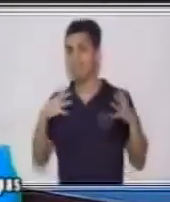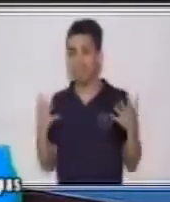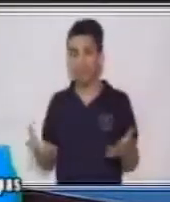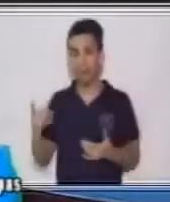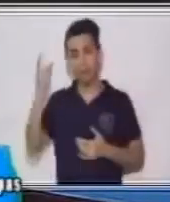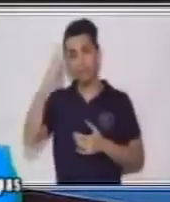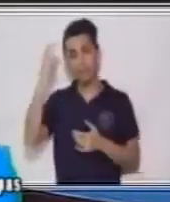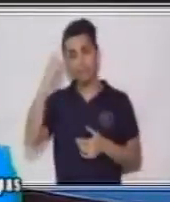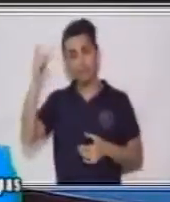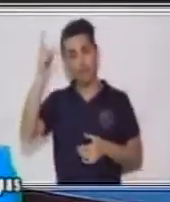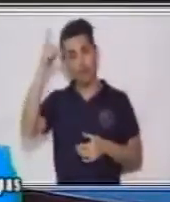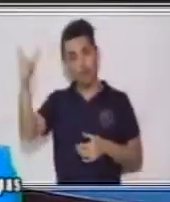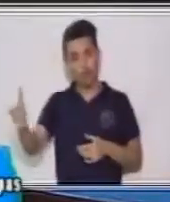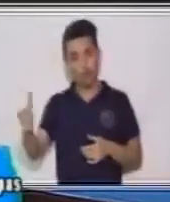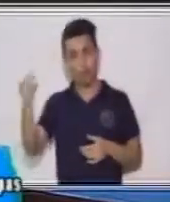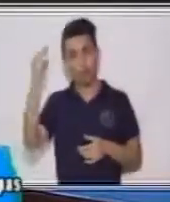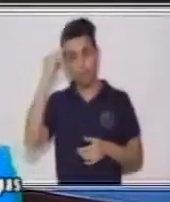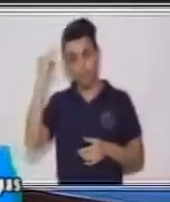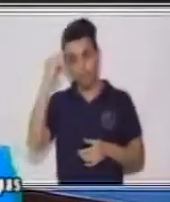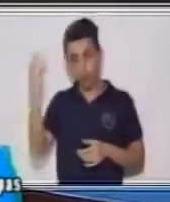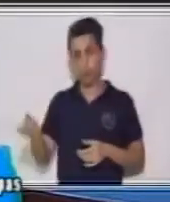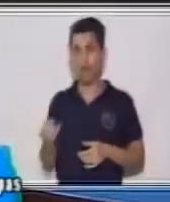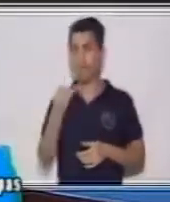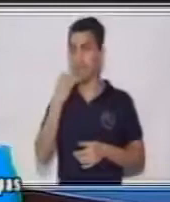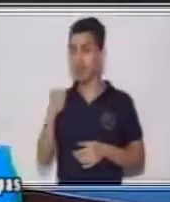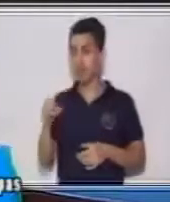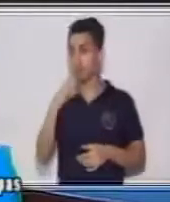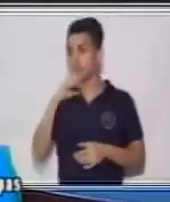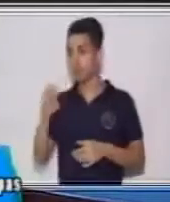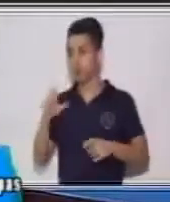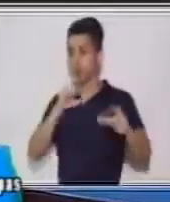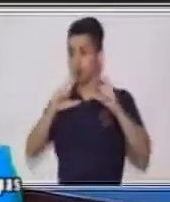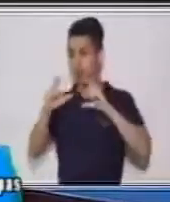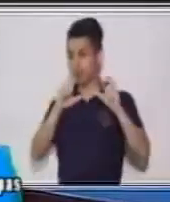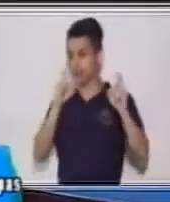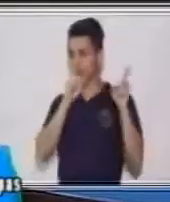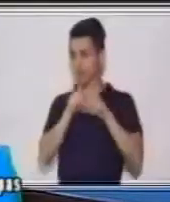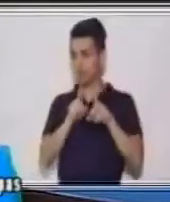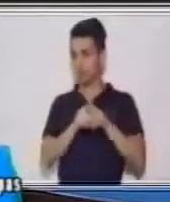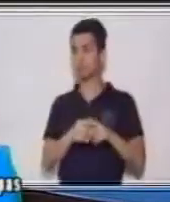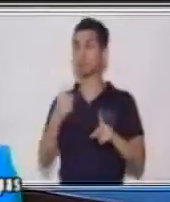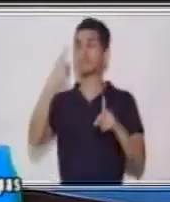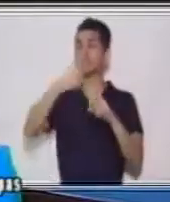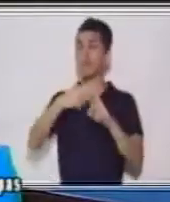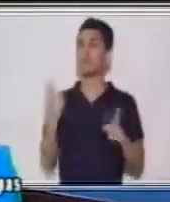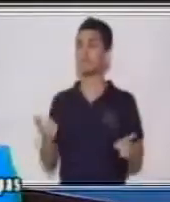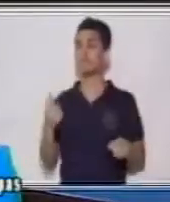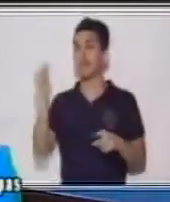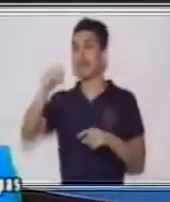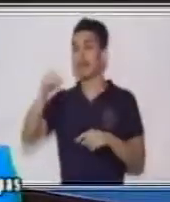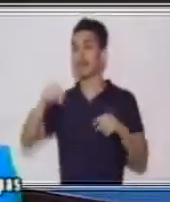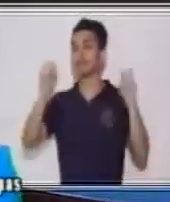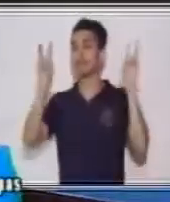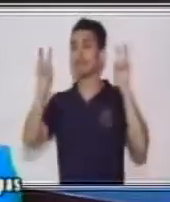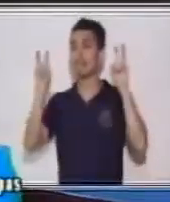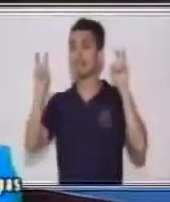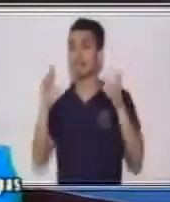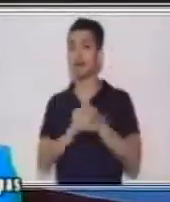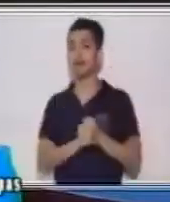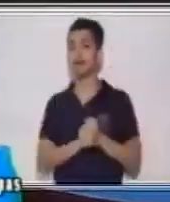pensamiento lógico, memoria lingüística y comunicación. Y además de eso, este tema